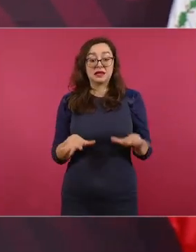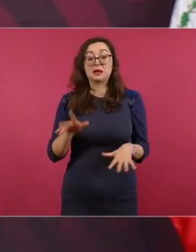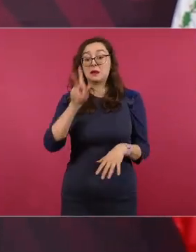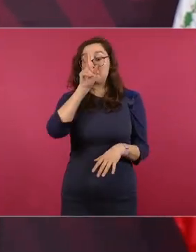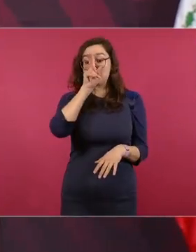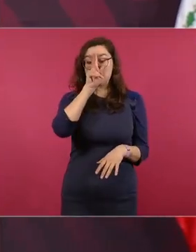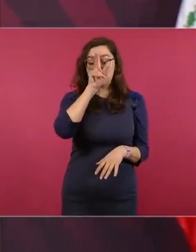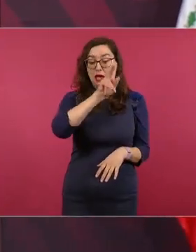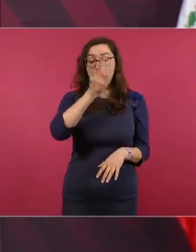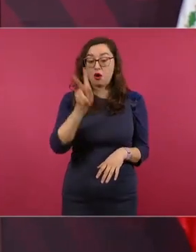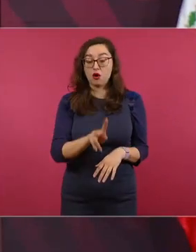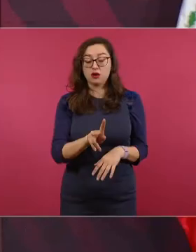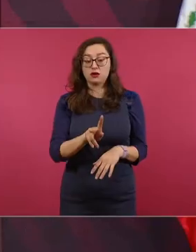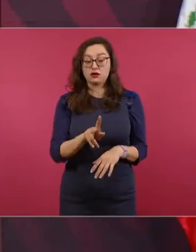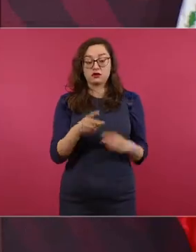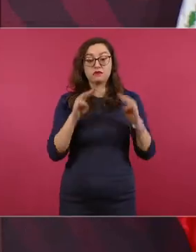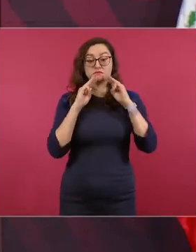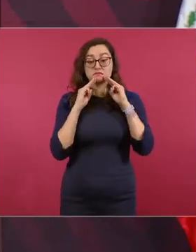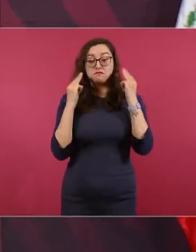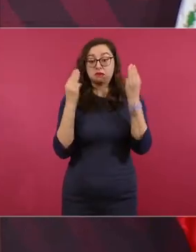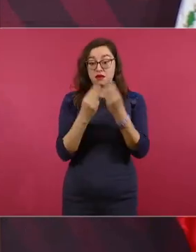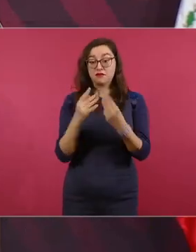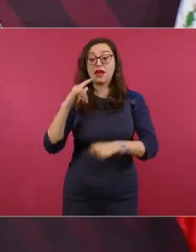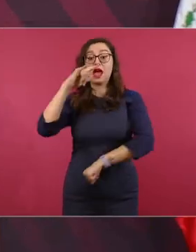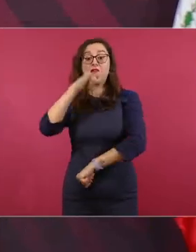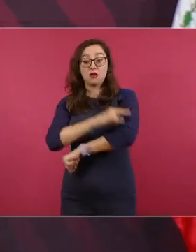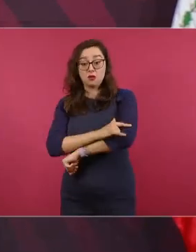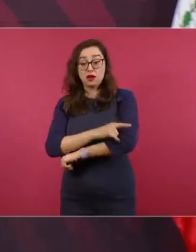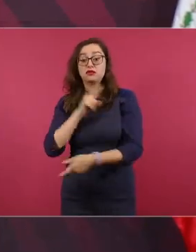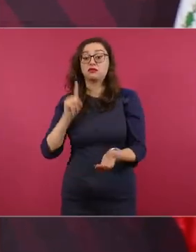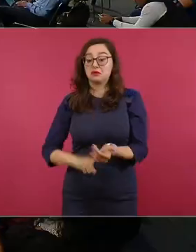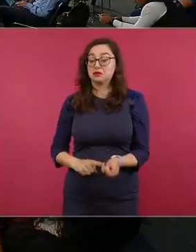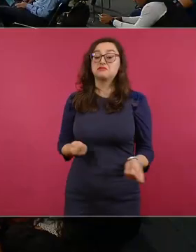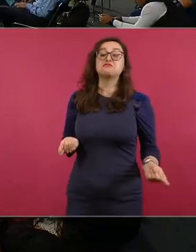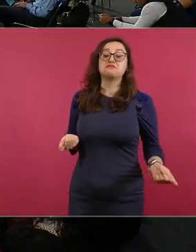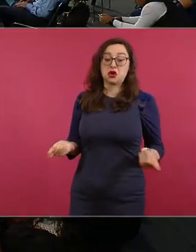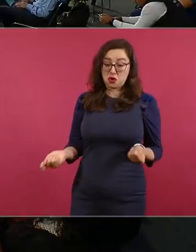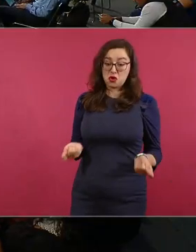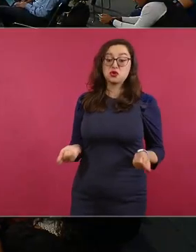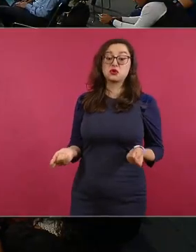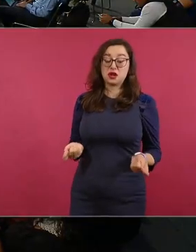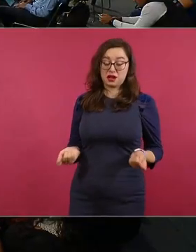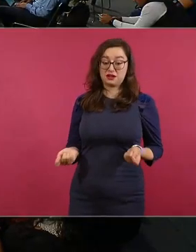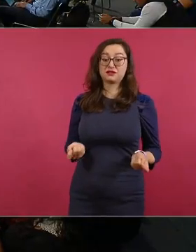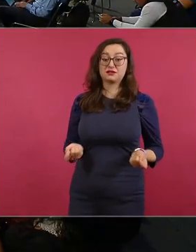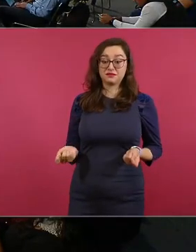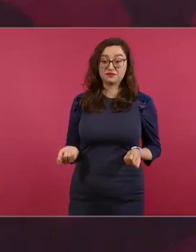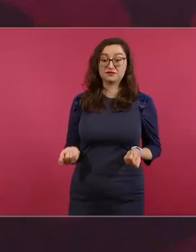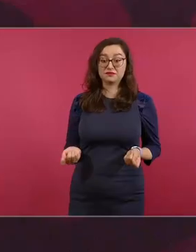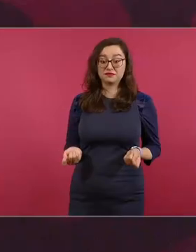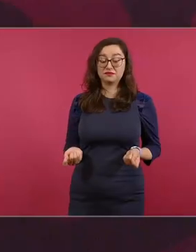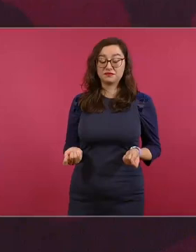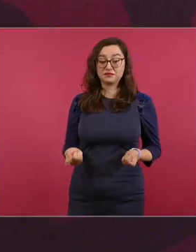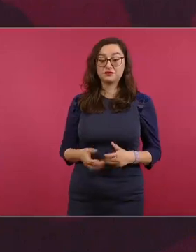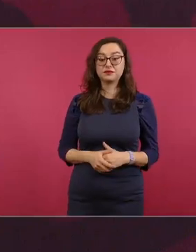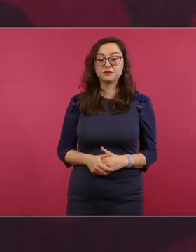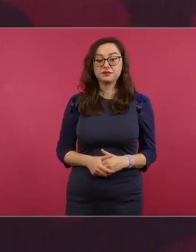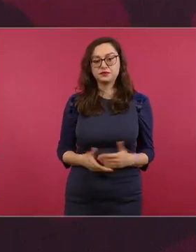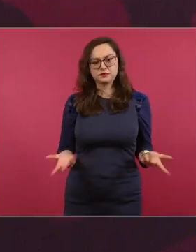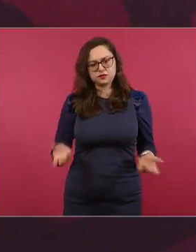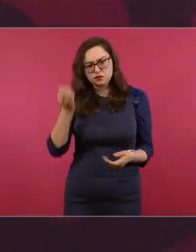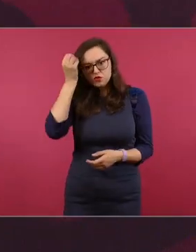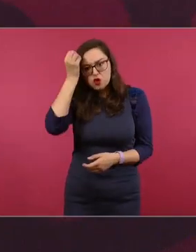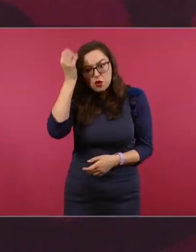los narcotraficantes en el aeropuerto de la Ciudad de México. O ya se